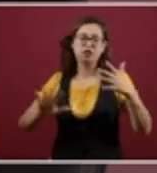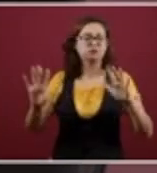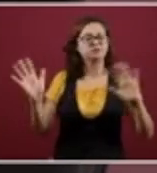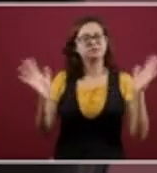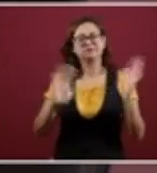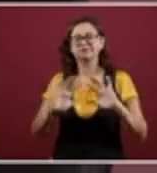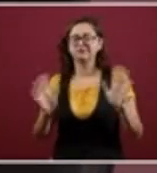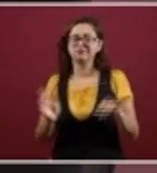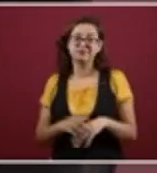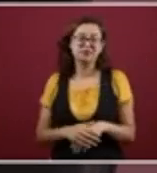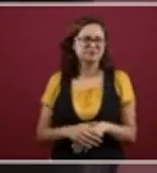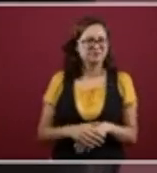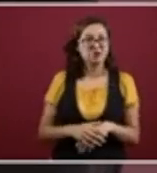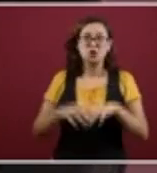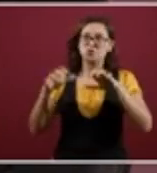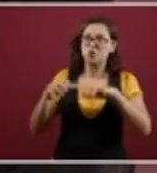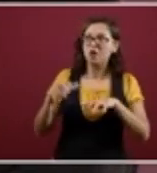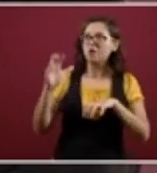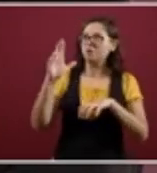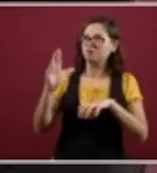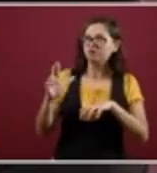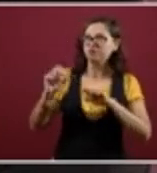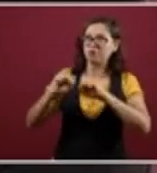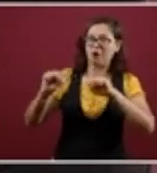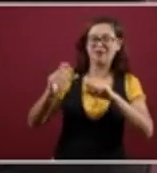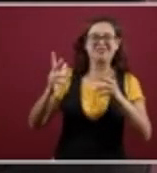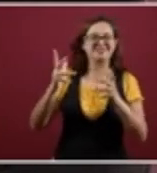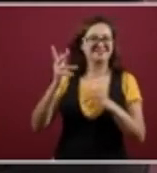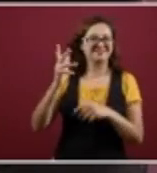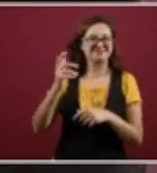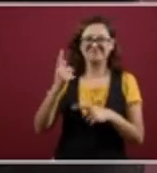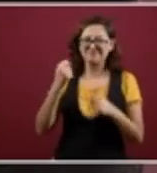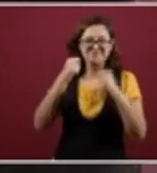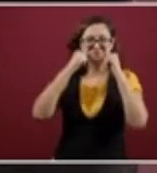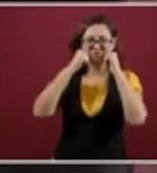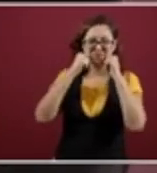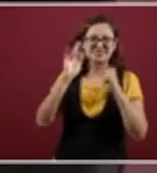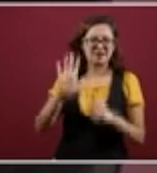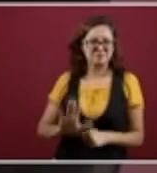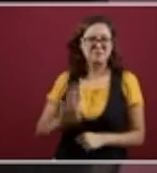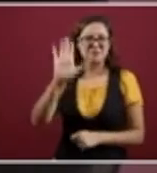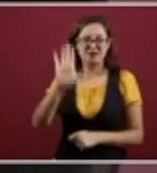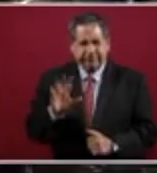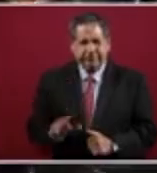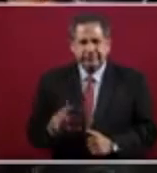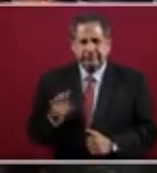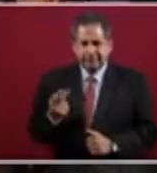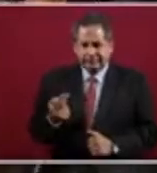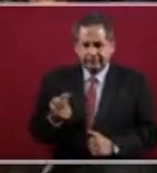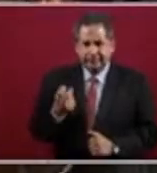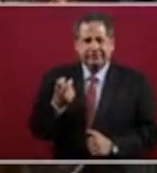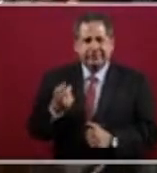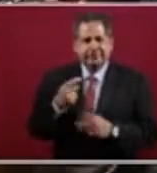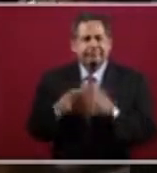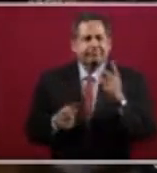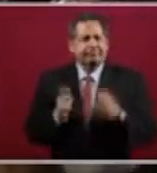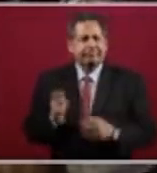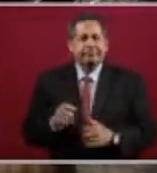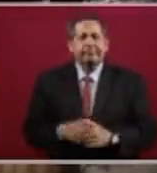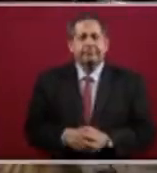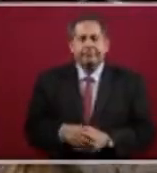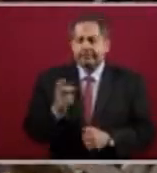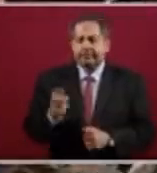llueva, truene o relampaguee, se le va a dar el apoyo a